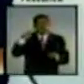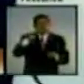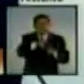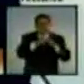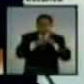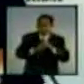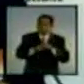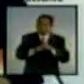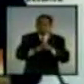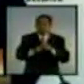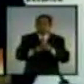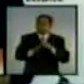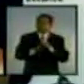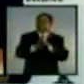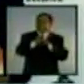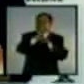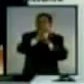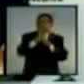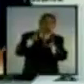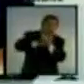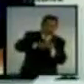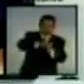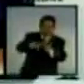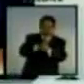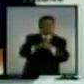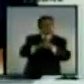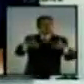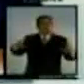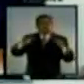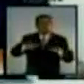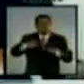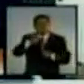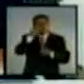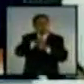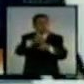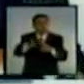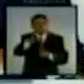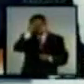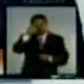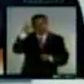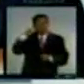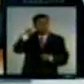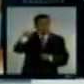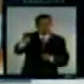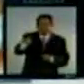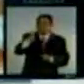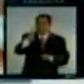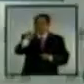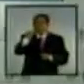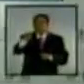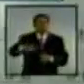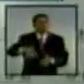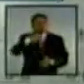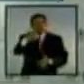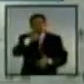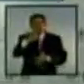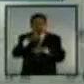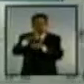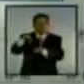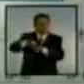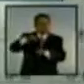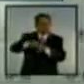iceberg. El señor Bartlett, que fue quien fraguó el fraude electoral de